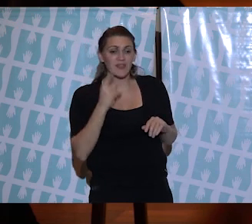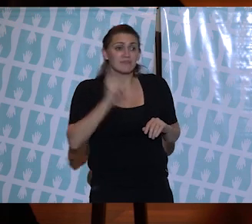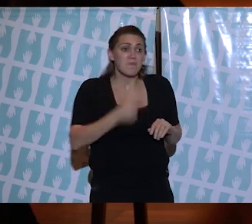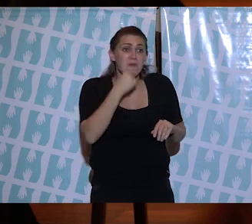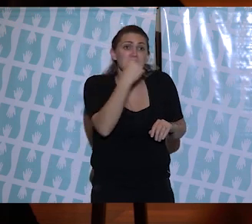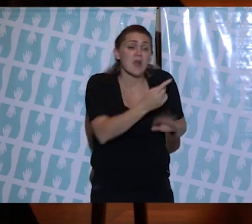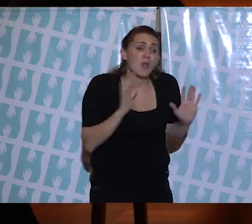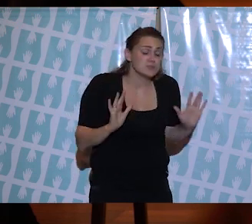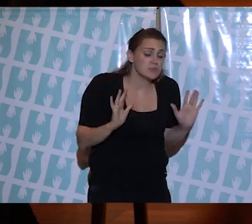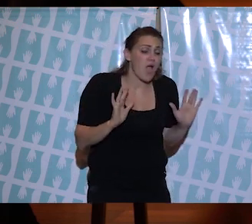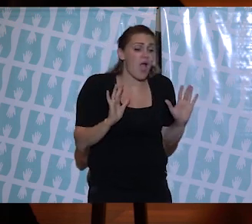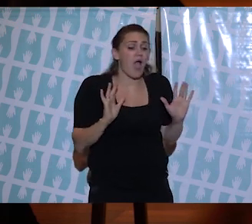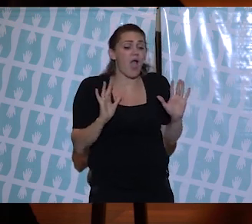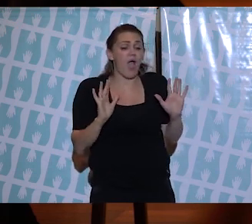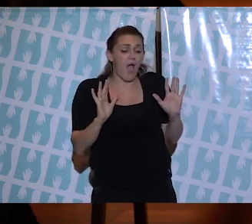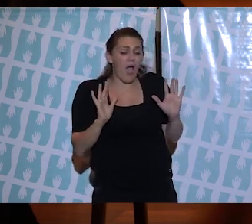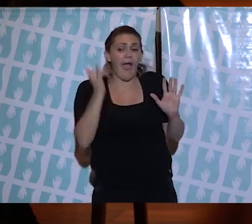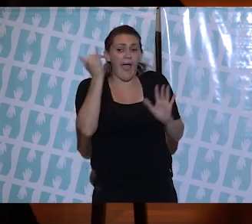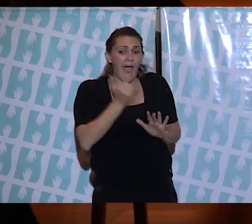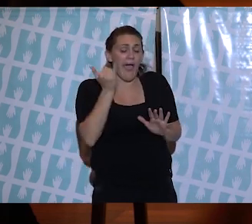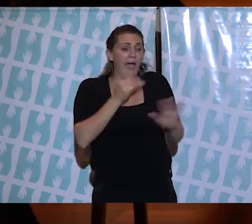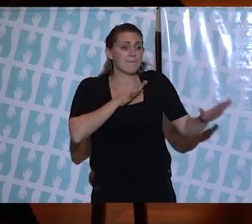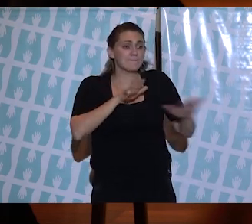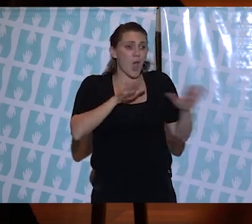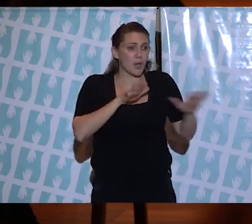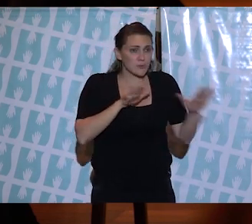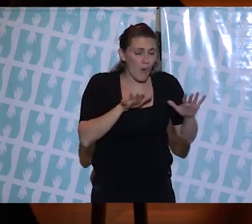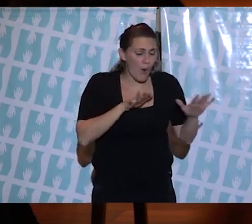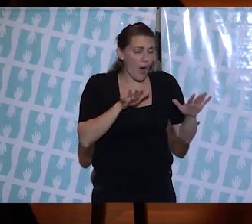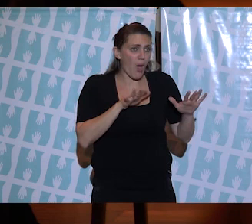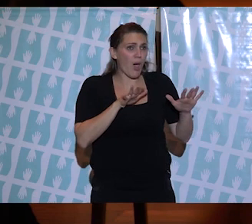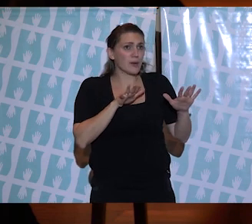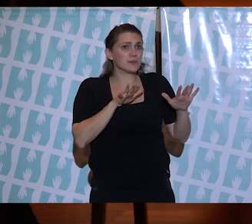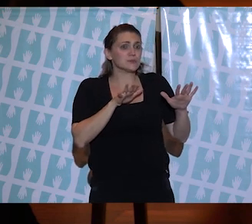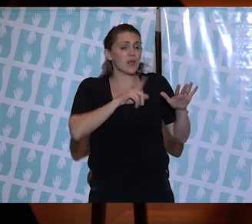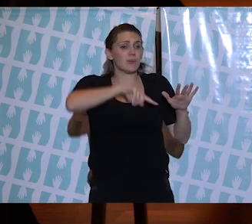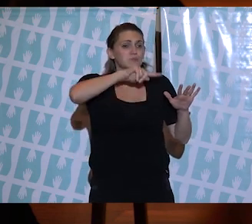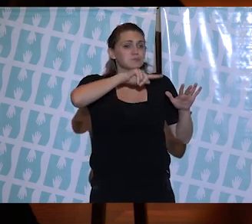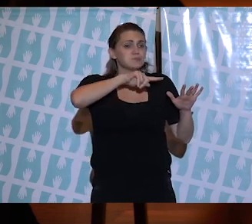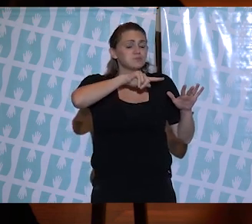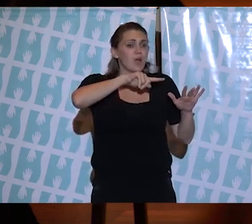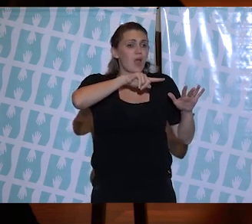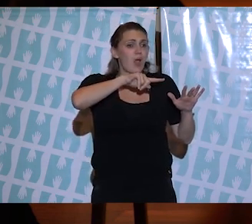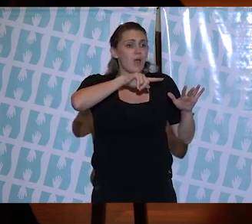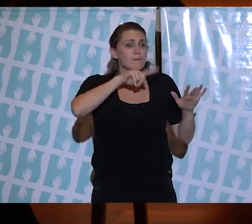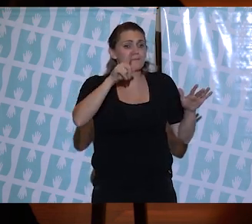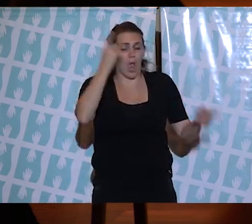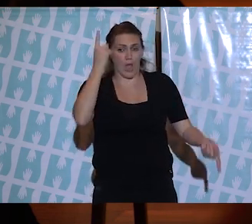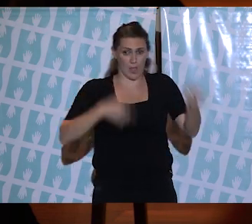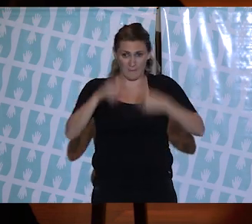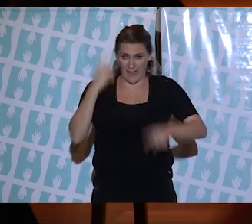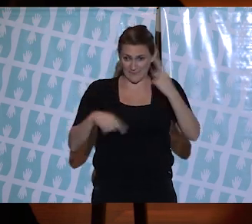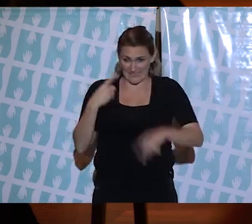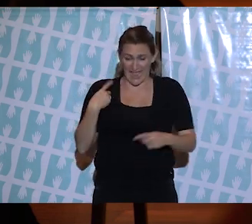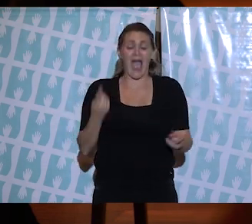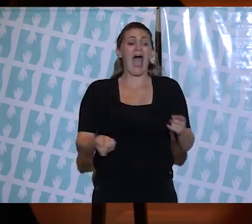como hay circuitos motores que se ven alterados con fluctuaciones, eso no por la dopamina, por el tratamiento de la